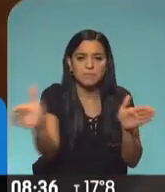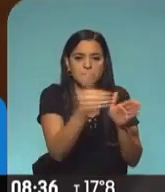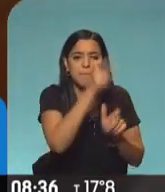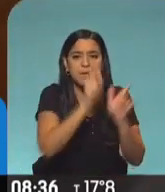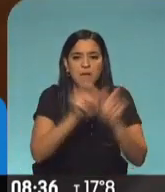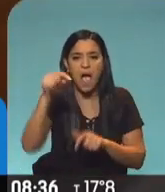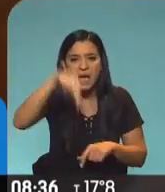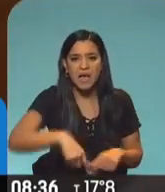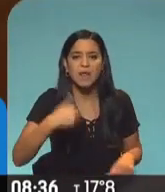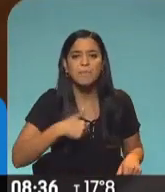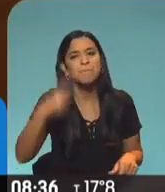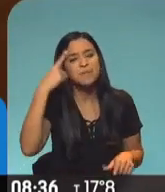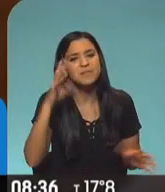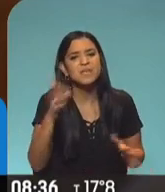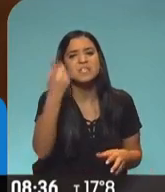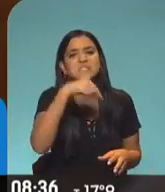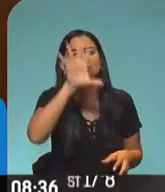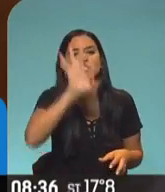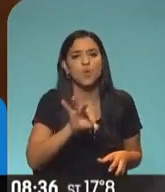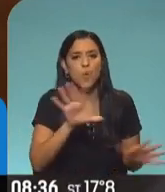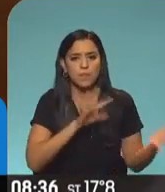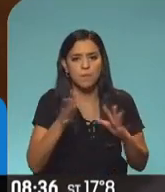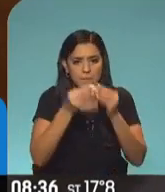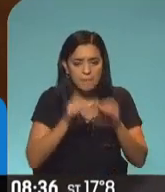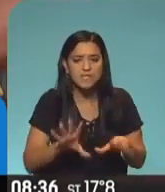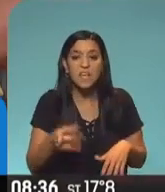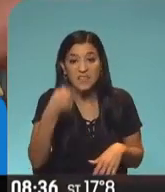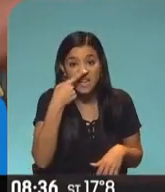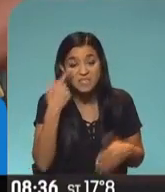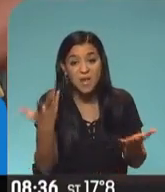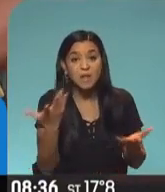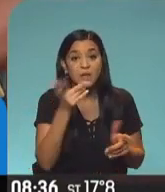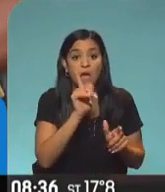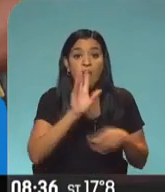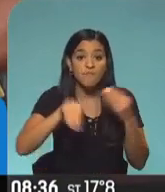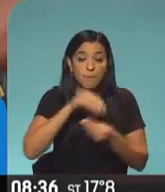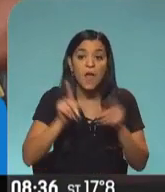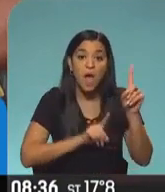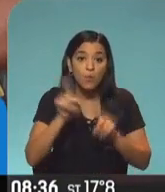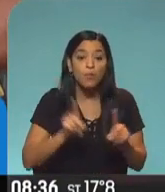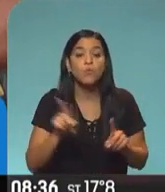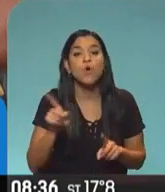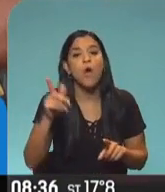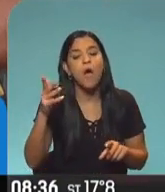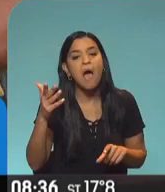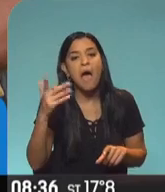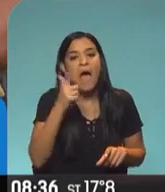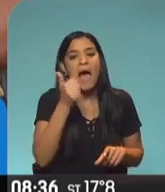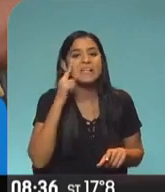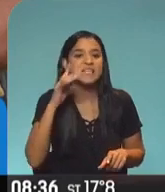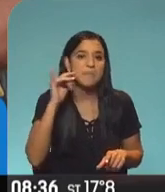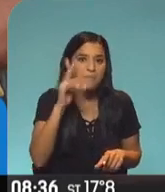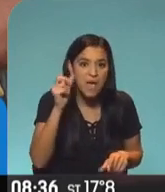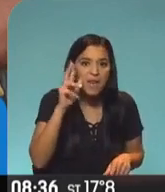pacientes. En la Argentina están pensados 150 para comenzar. Muy interesante, sobre todo aquellos que tienen en su familia alguien con Alzheimer y están cerca de esa edad, para decir,